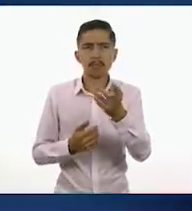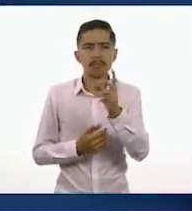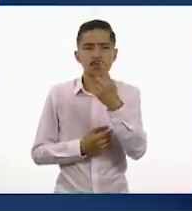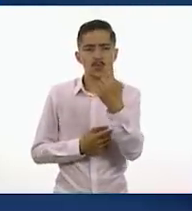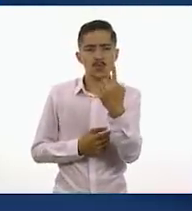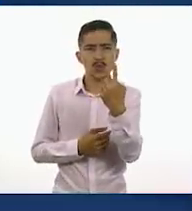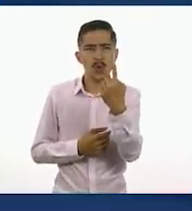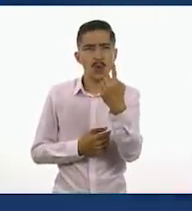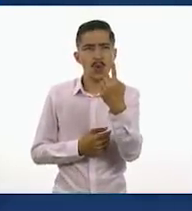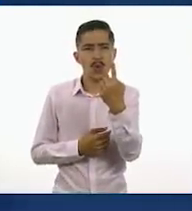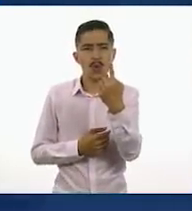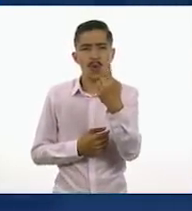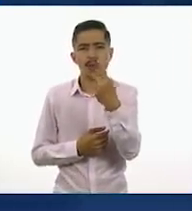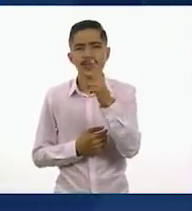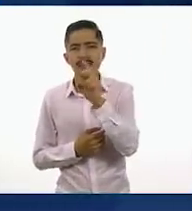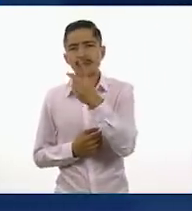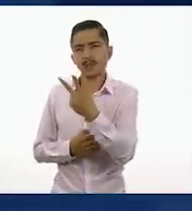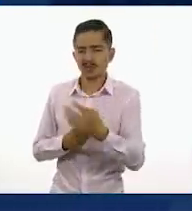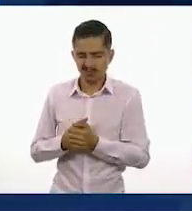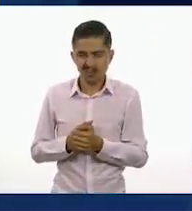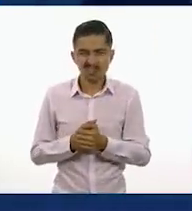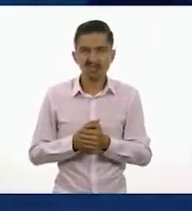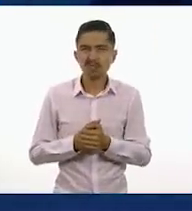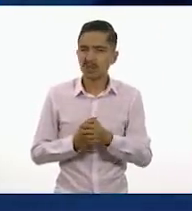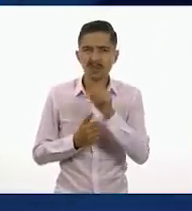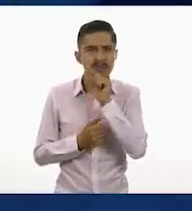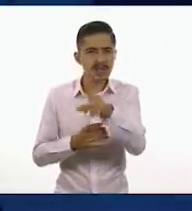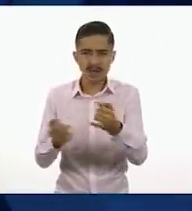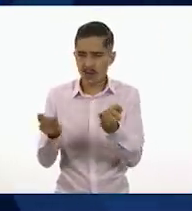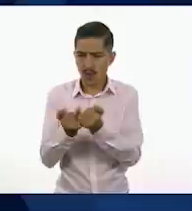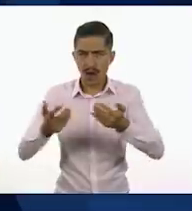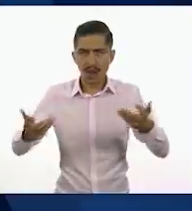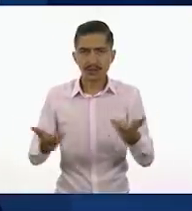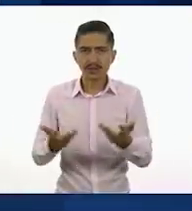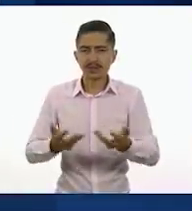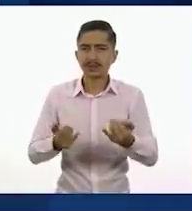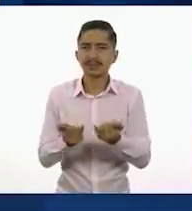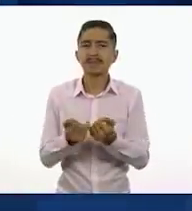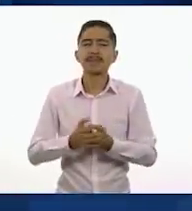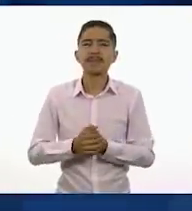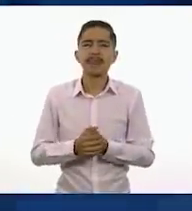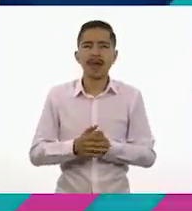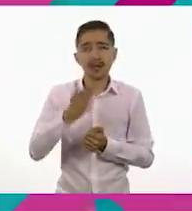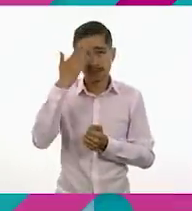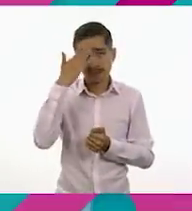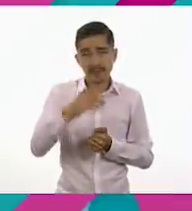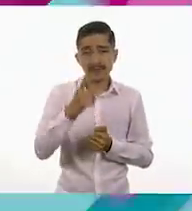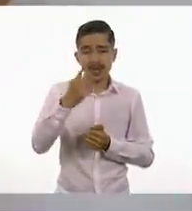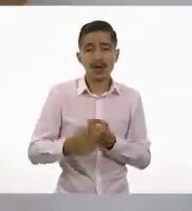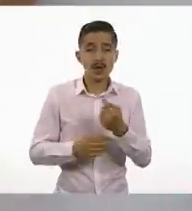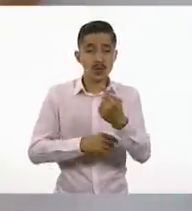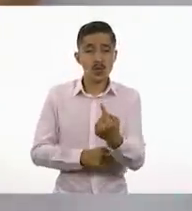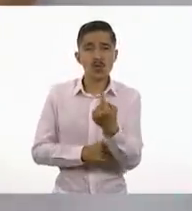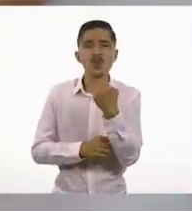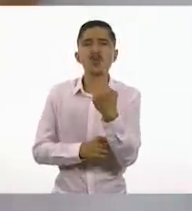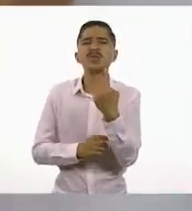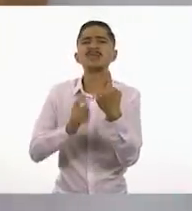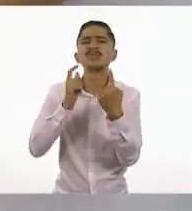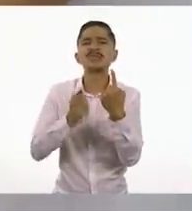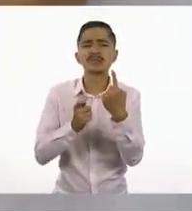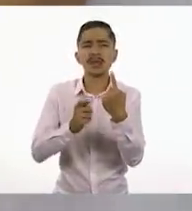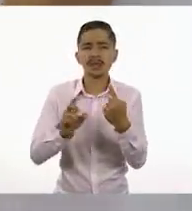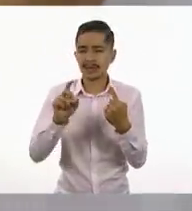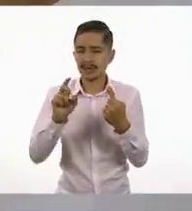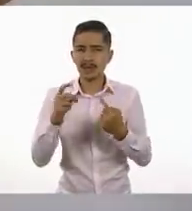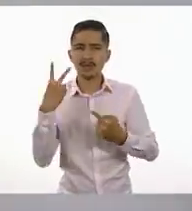1 a 32. Ok, entonces vamos a hacer igual la regla de 3. Ok. Ya sabemos que 1 va a ser a